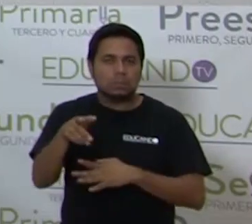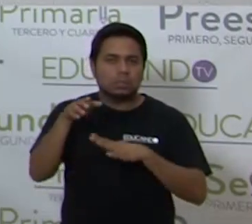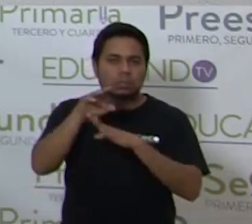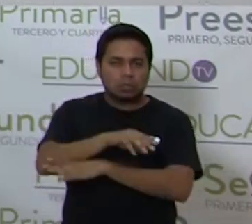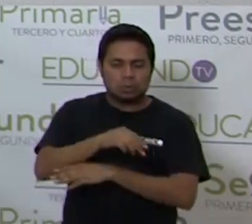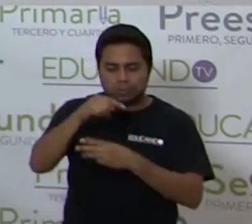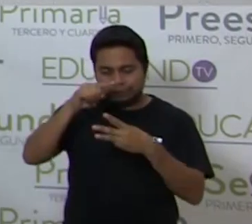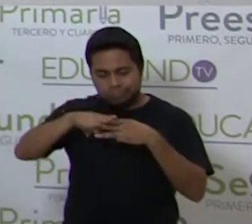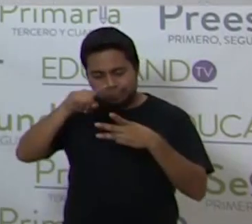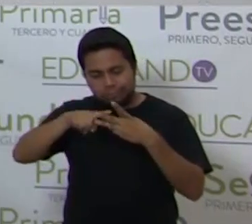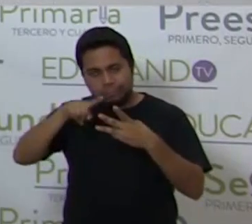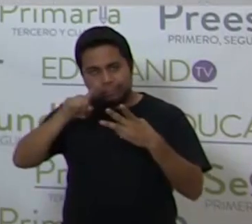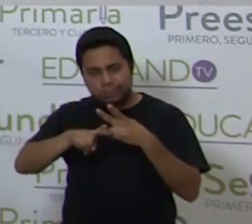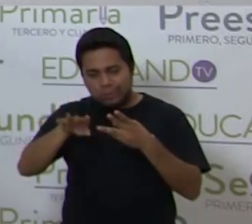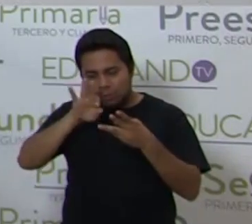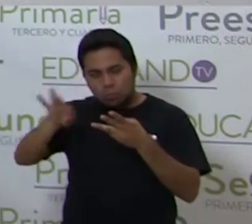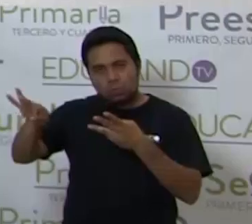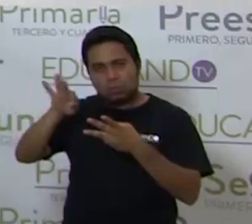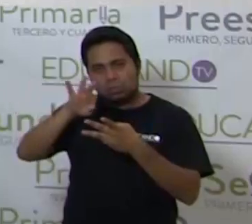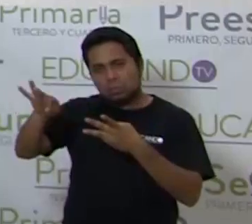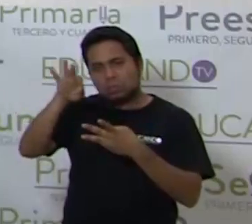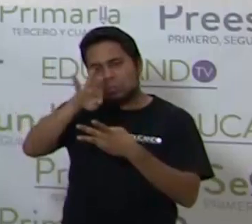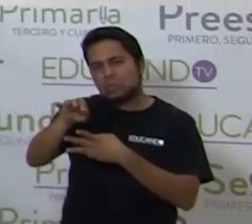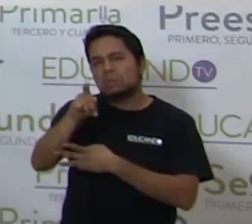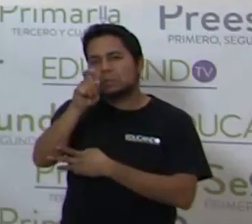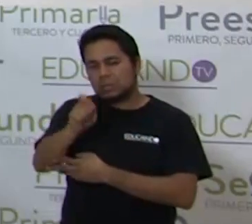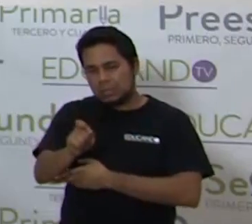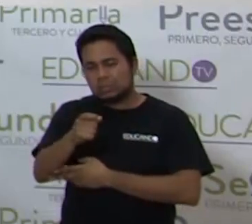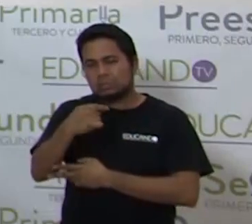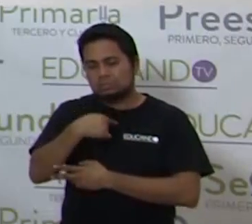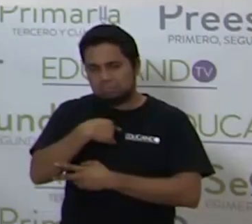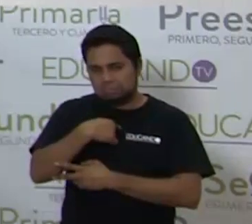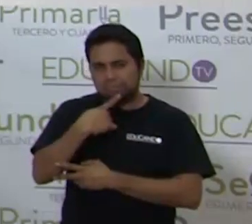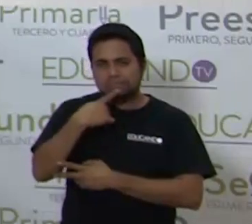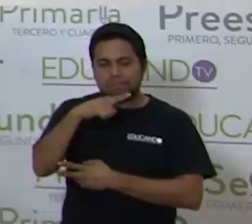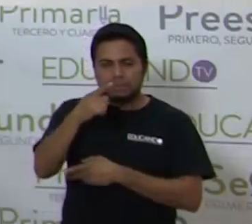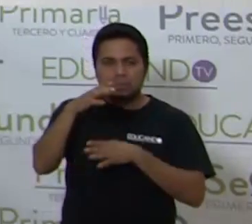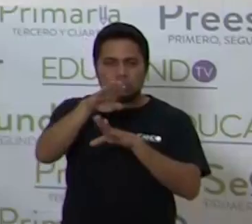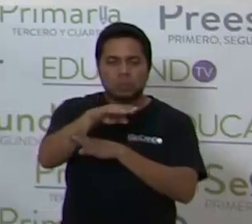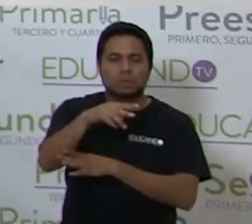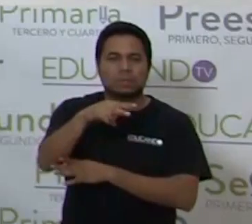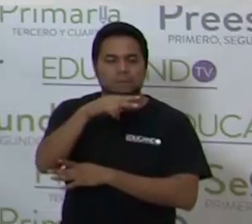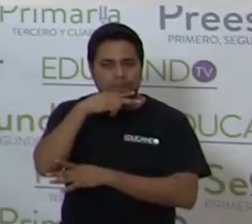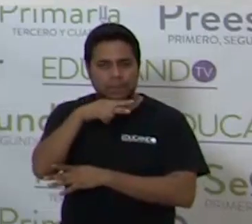tres terminaciones, nos estamos refiriendo, por ejemplo, al verbo